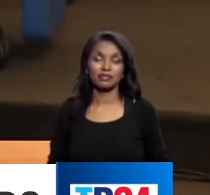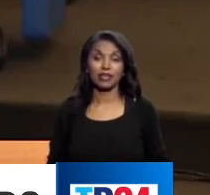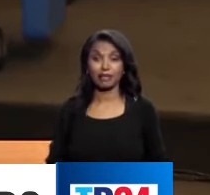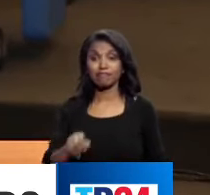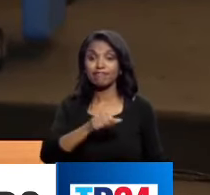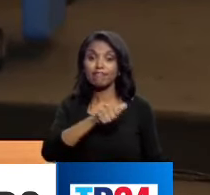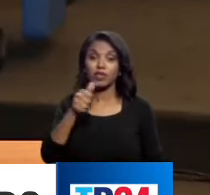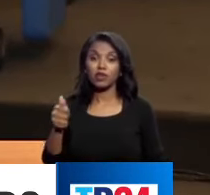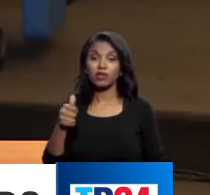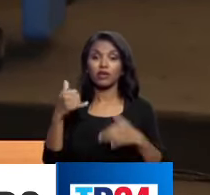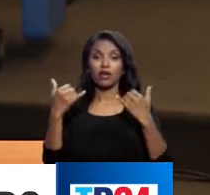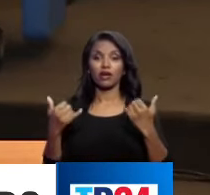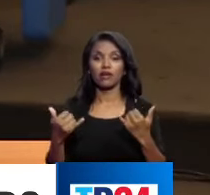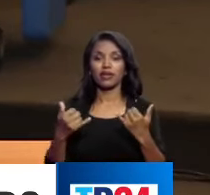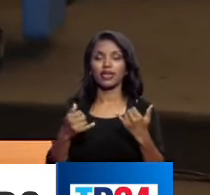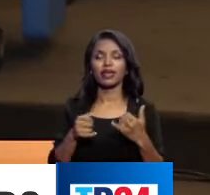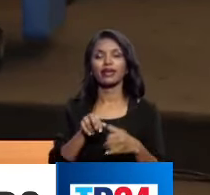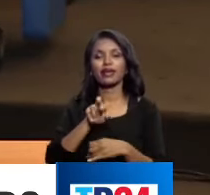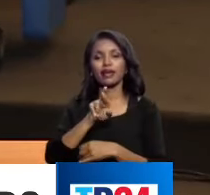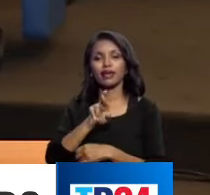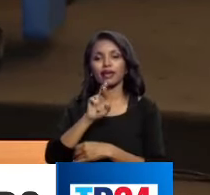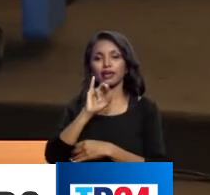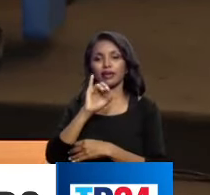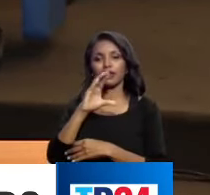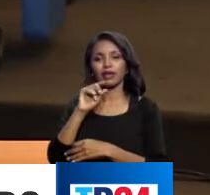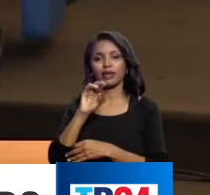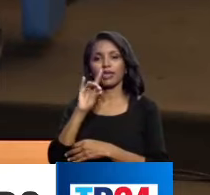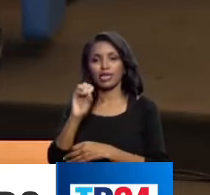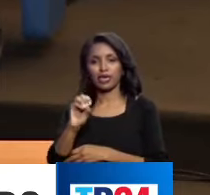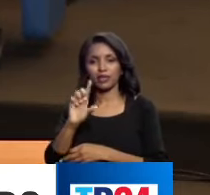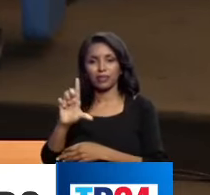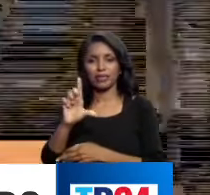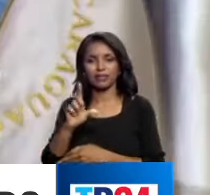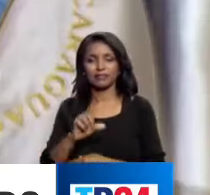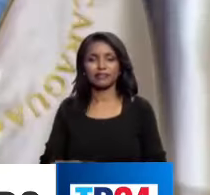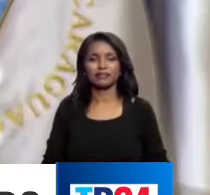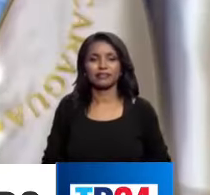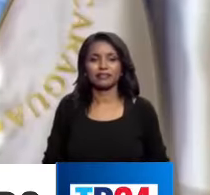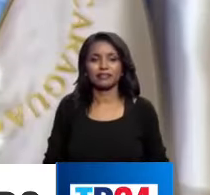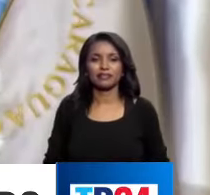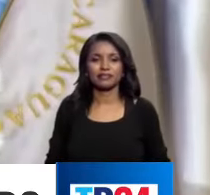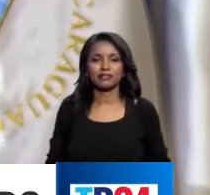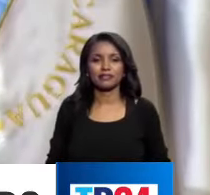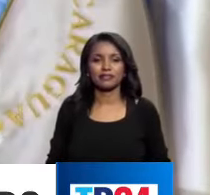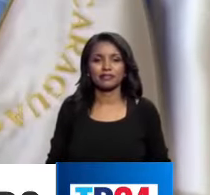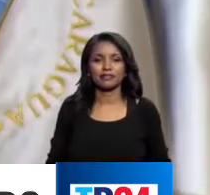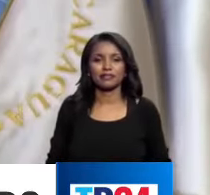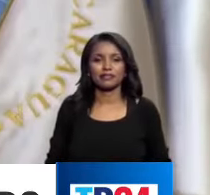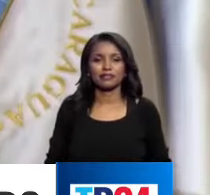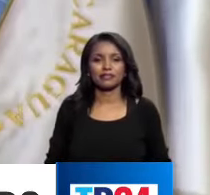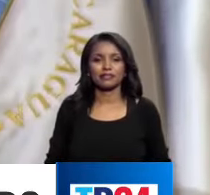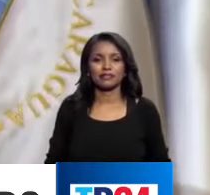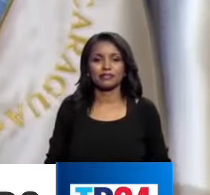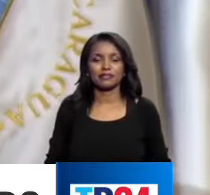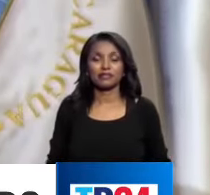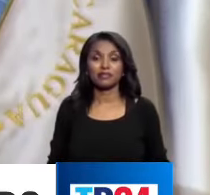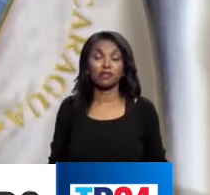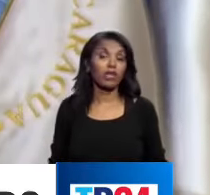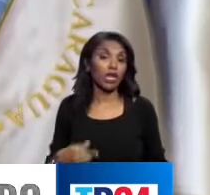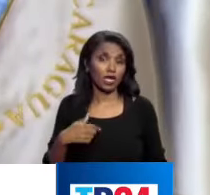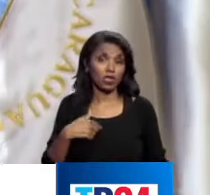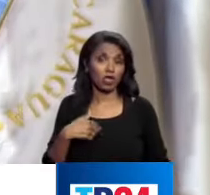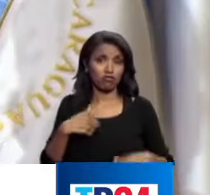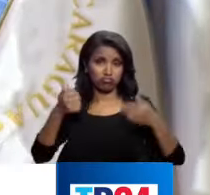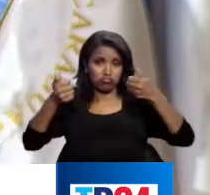Pasamos ahora al candidato Ricardo Lombana. Tiene un minuto y medio para su conclusión. Estoy de acuerdo que para